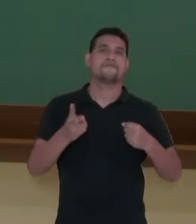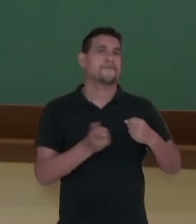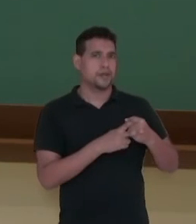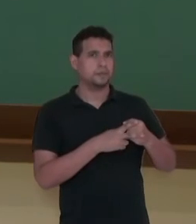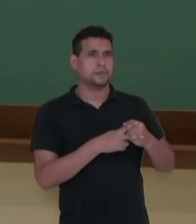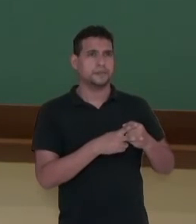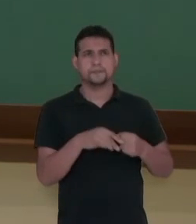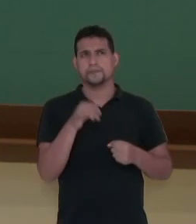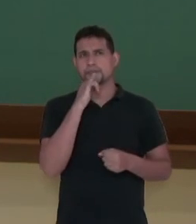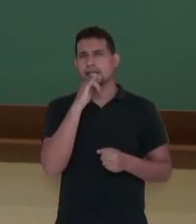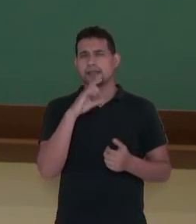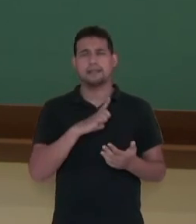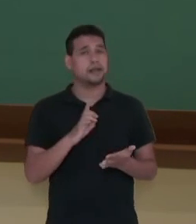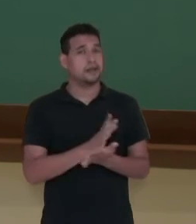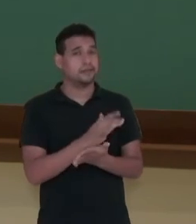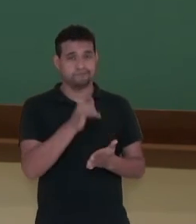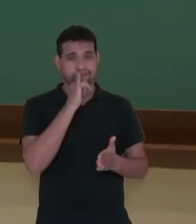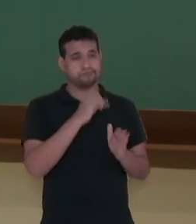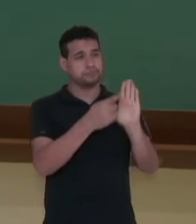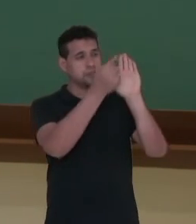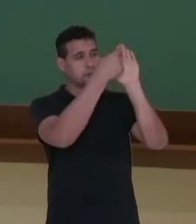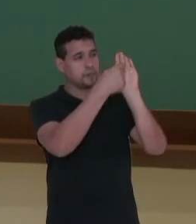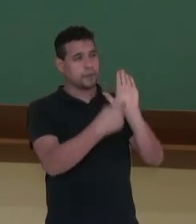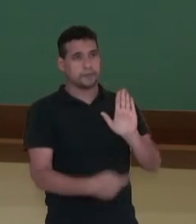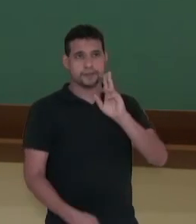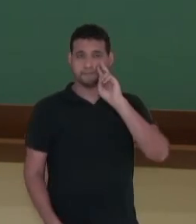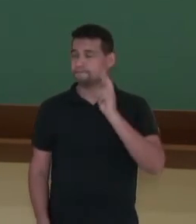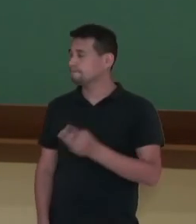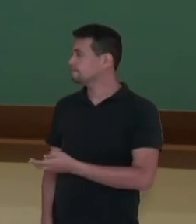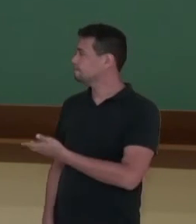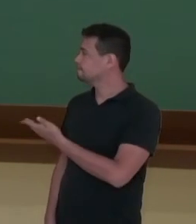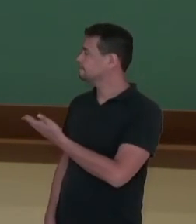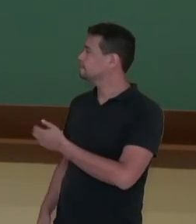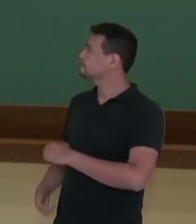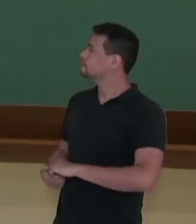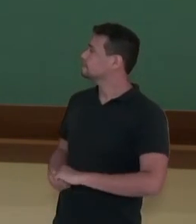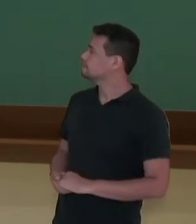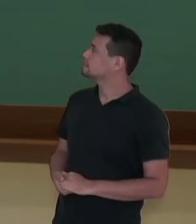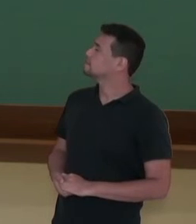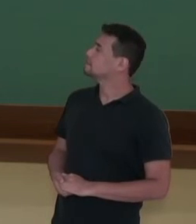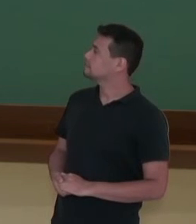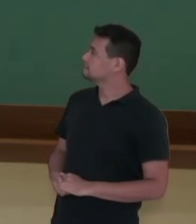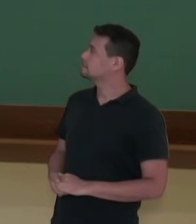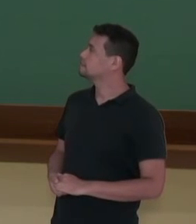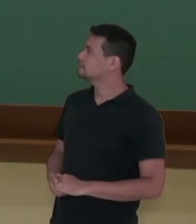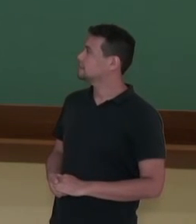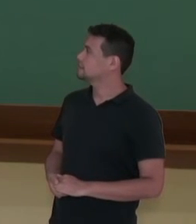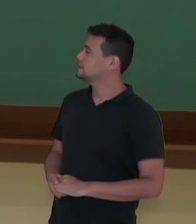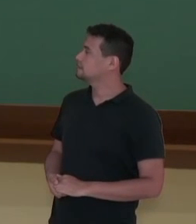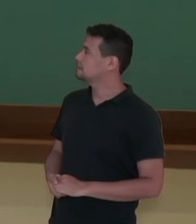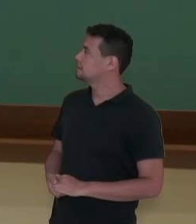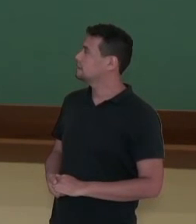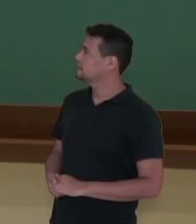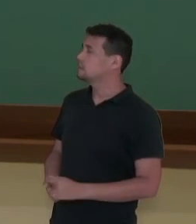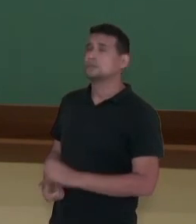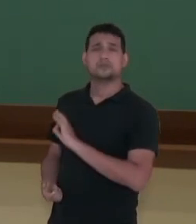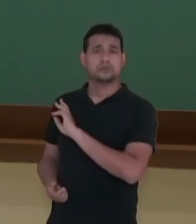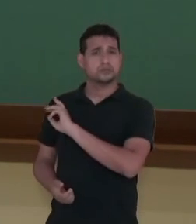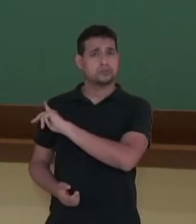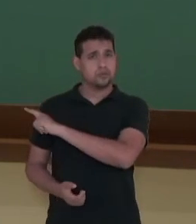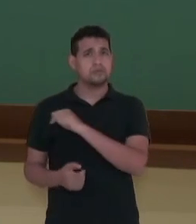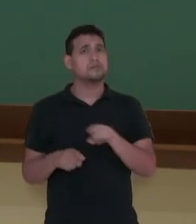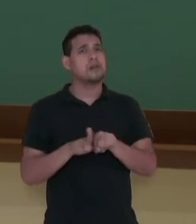ver acá algunos ejemplos de conjugación verbal de estos verbos